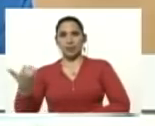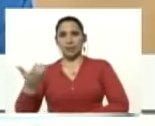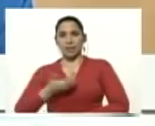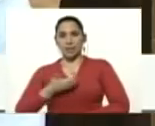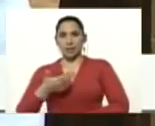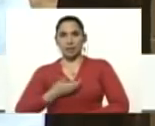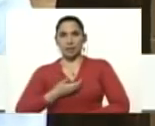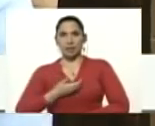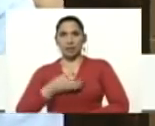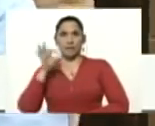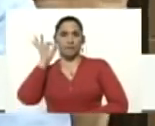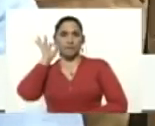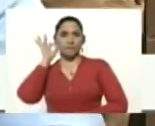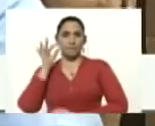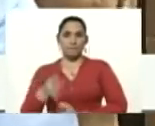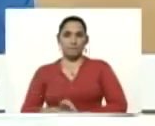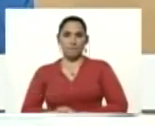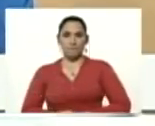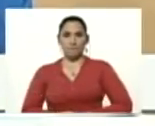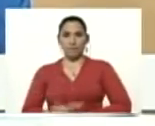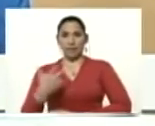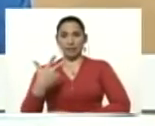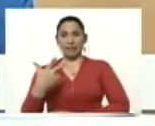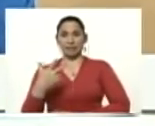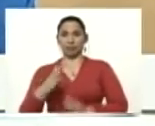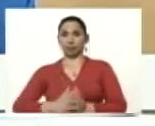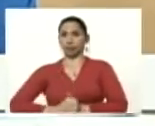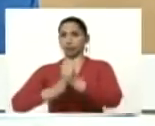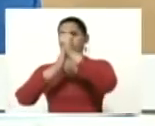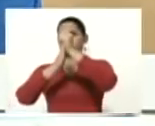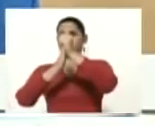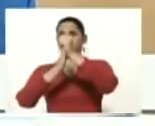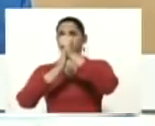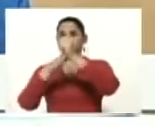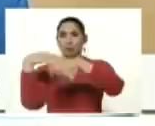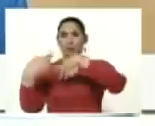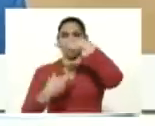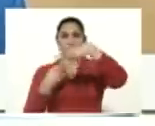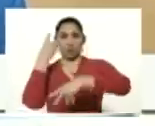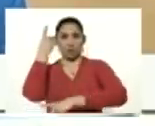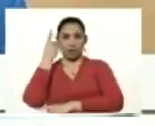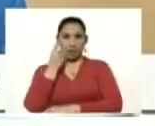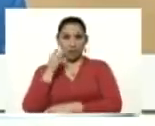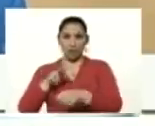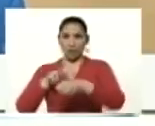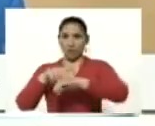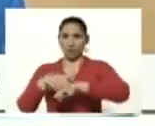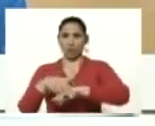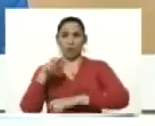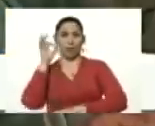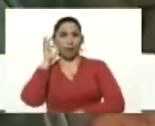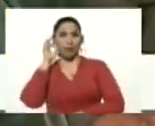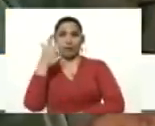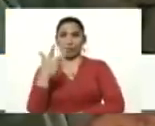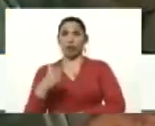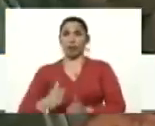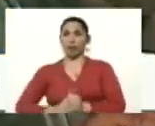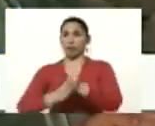Alcaldesa Erika Faría. Tres líderes de la revolución. Aquí está Darío, Héctor y Erika. Tres líderes que están en las